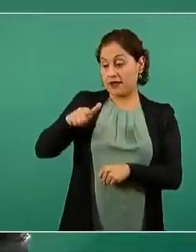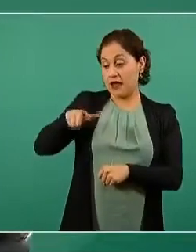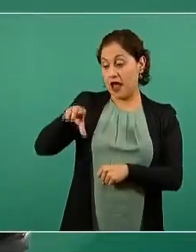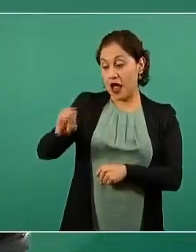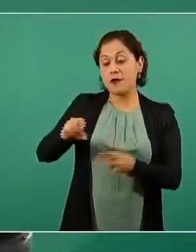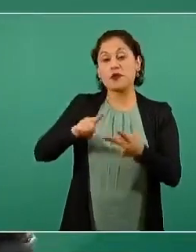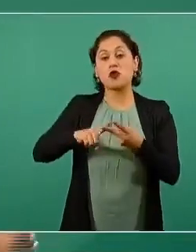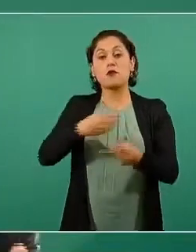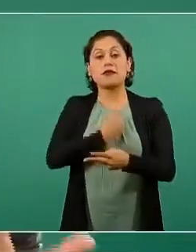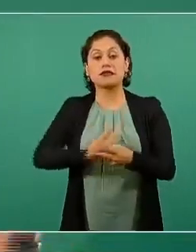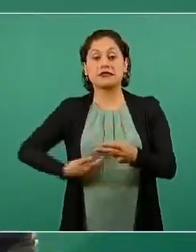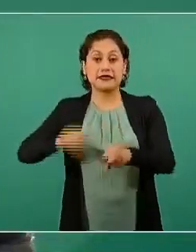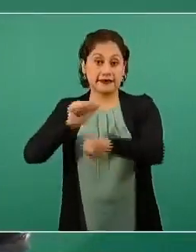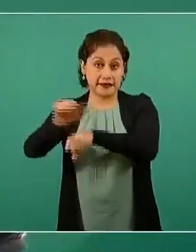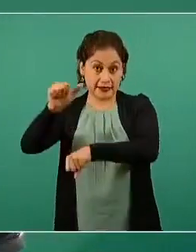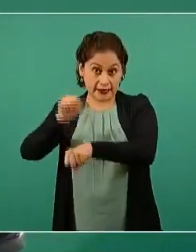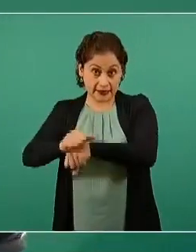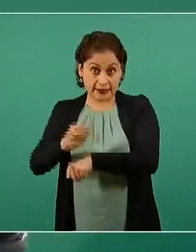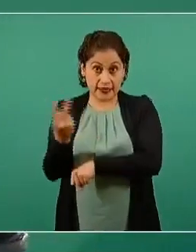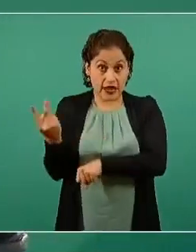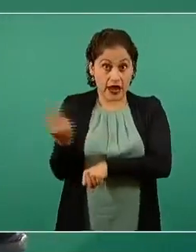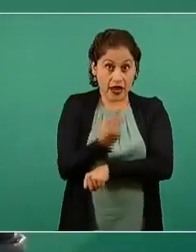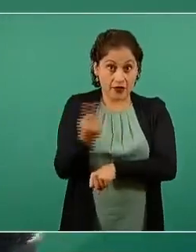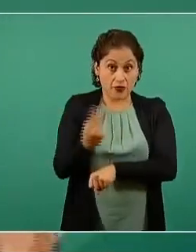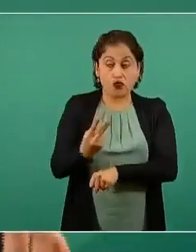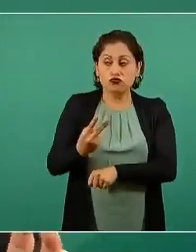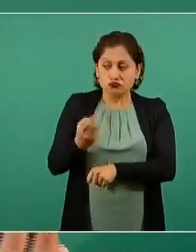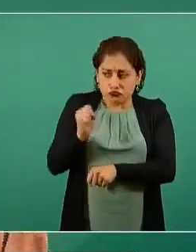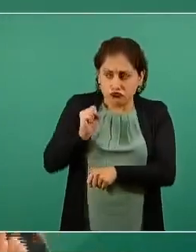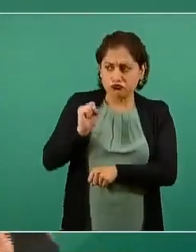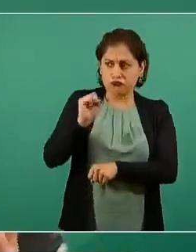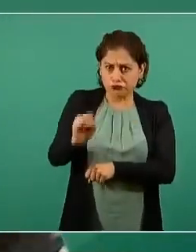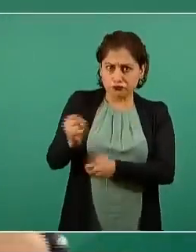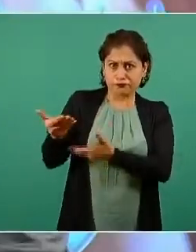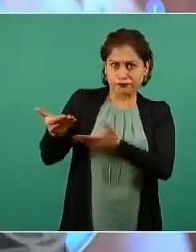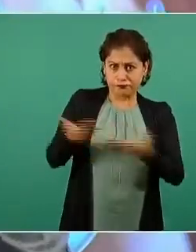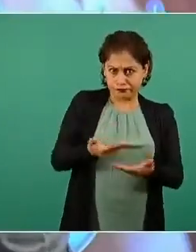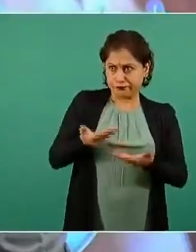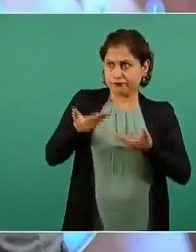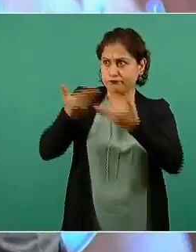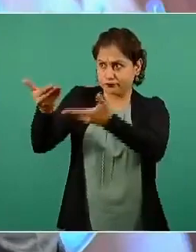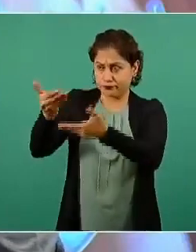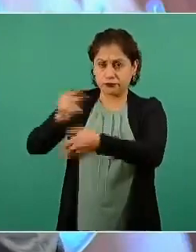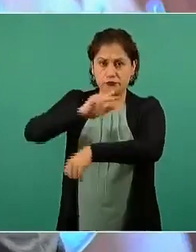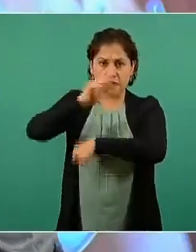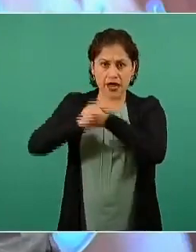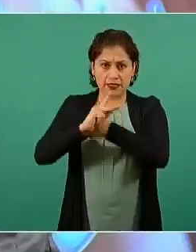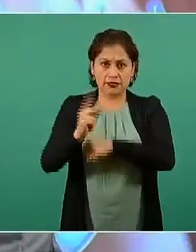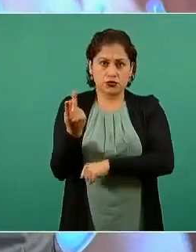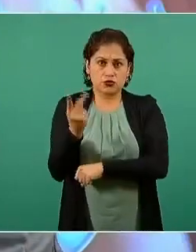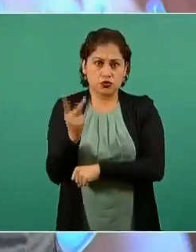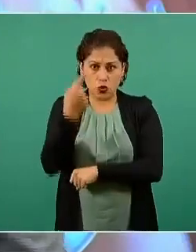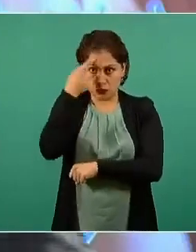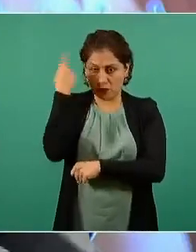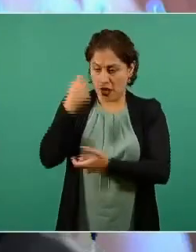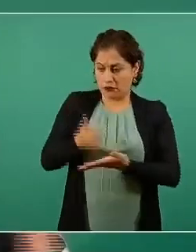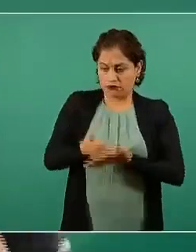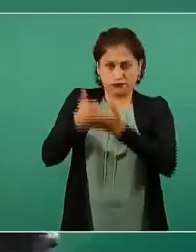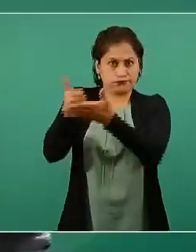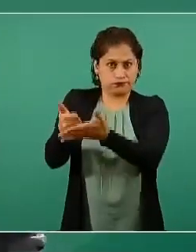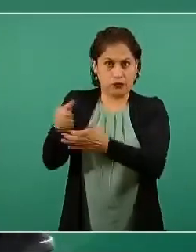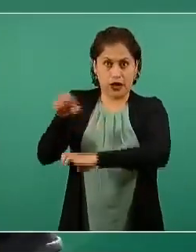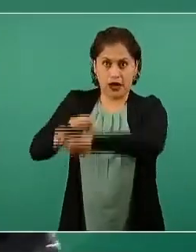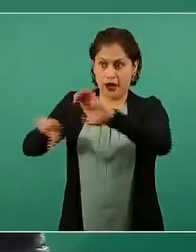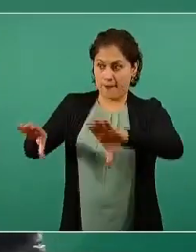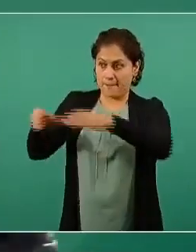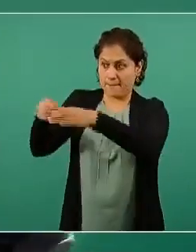la voluntad política del gobierno de México y del de Argentina para dar todas las facilidades necesarias para que